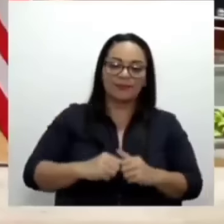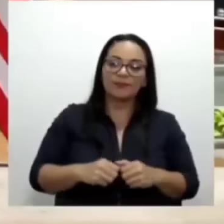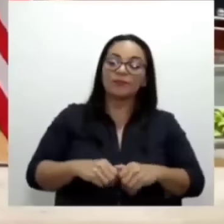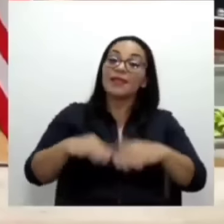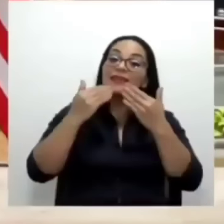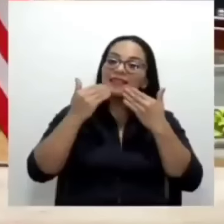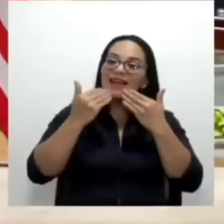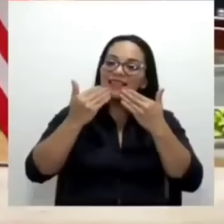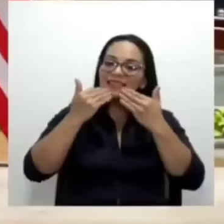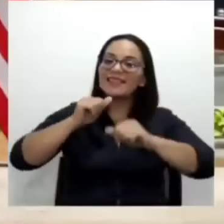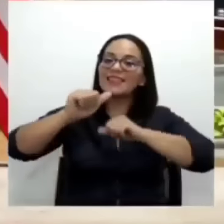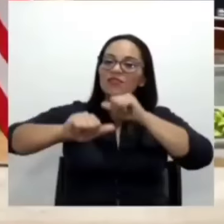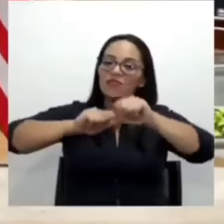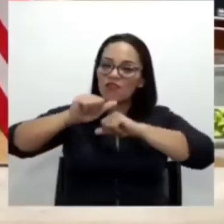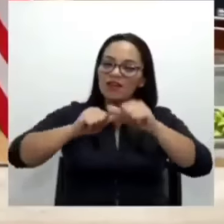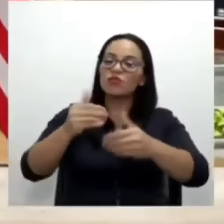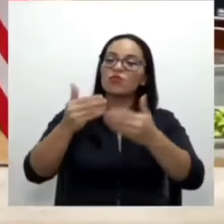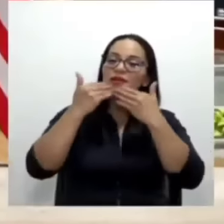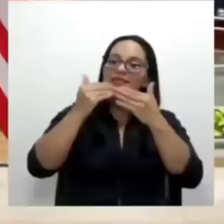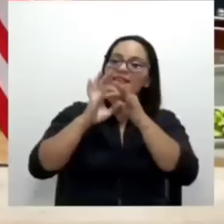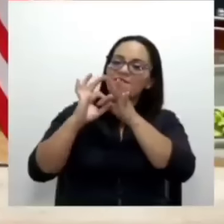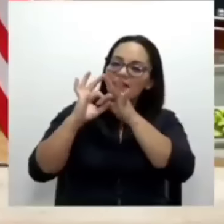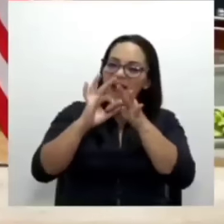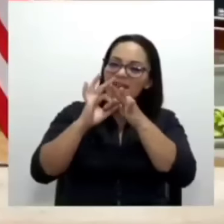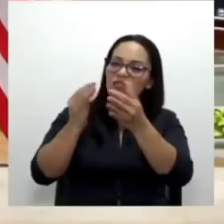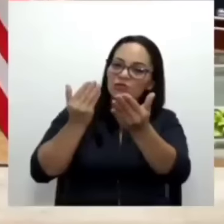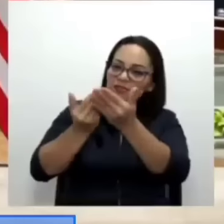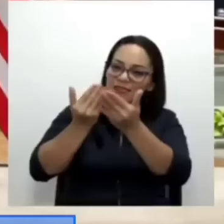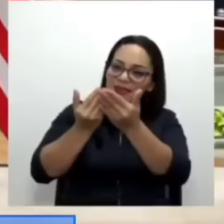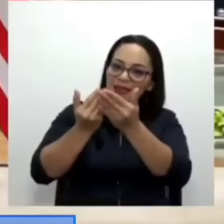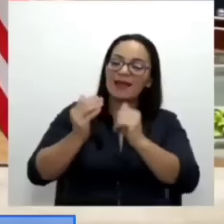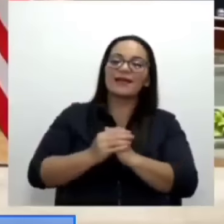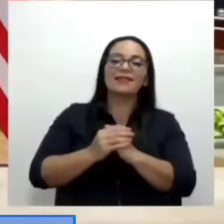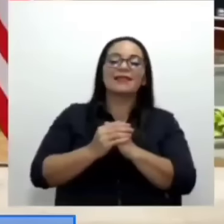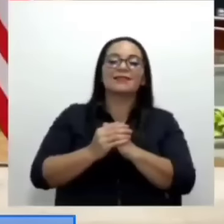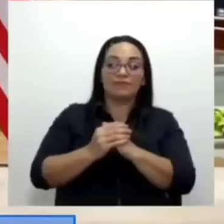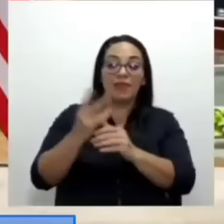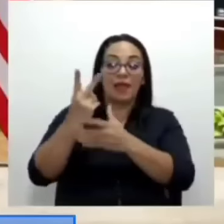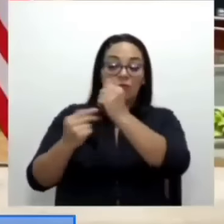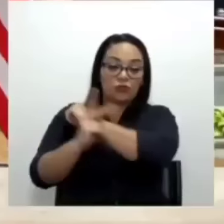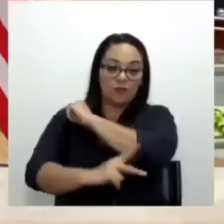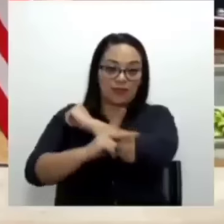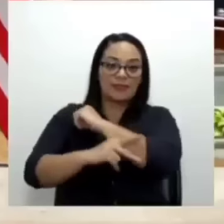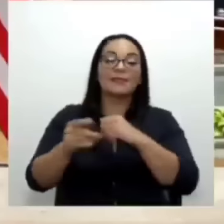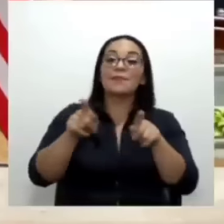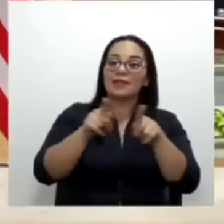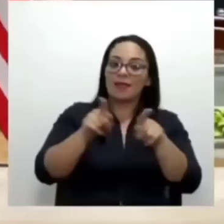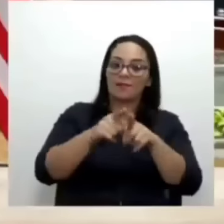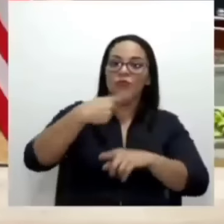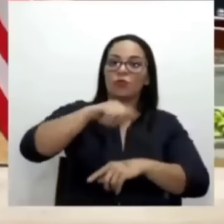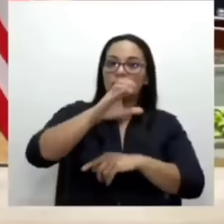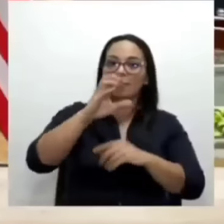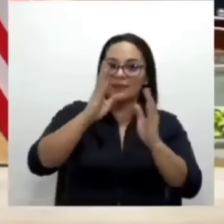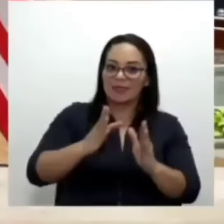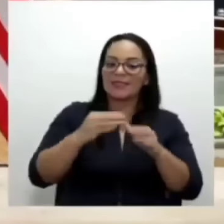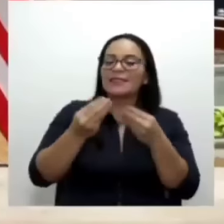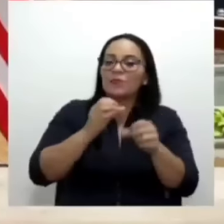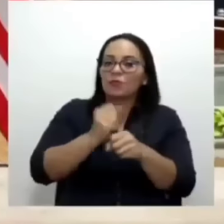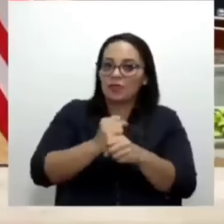al esfuerzo y a esa relación tan cercana y a lo que los costarricenses hemos hecho por ser un lugar